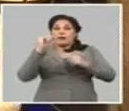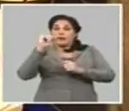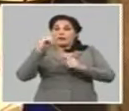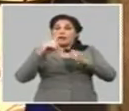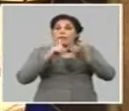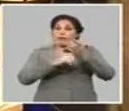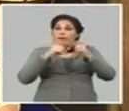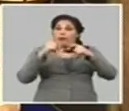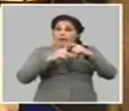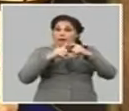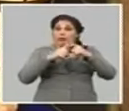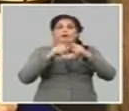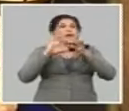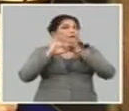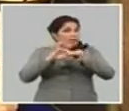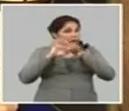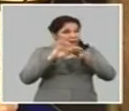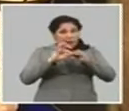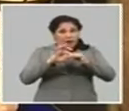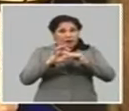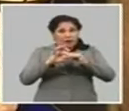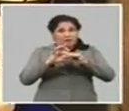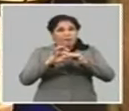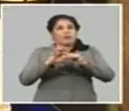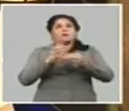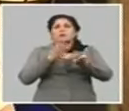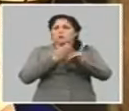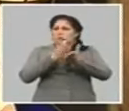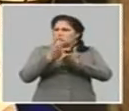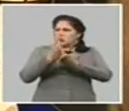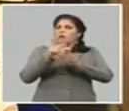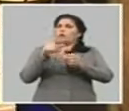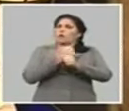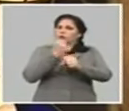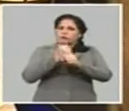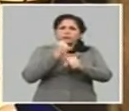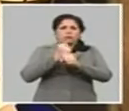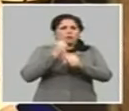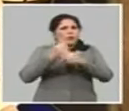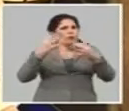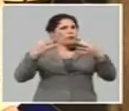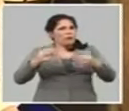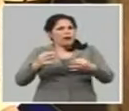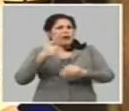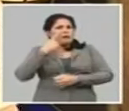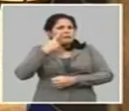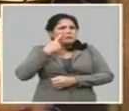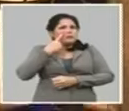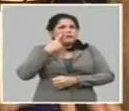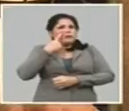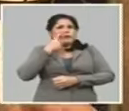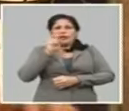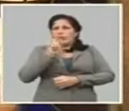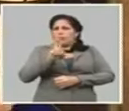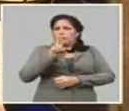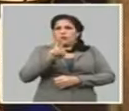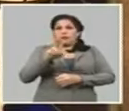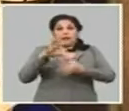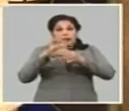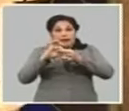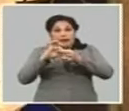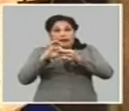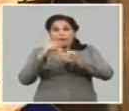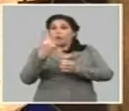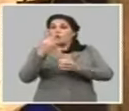nosotros los mantenemos así y seguir se sigue trabajando con ellos de manera intensiva y uno grave que está en el hospital